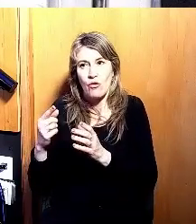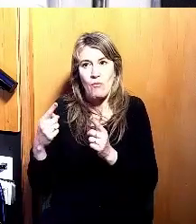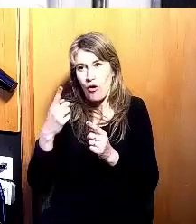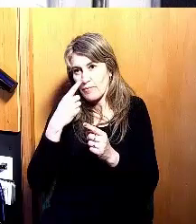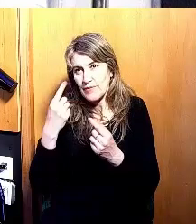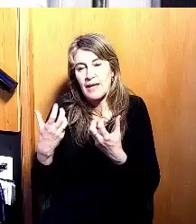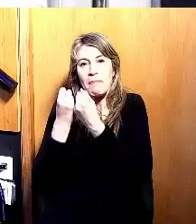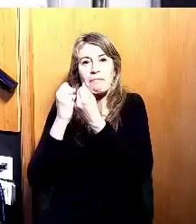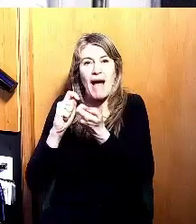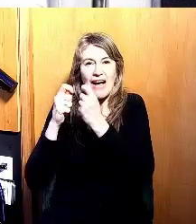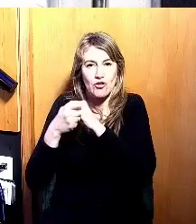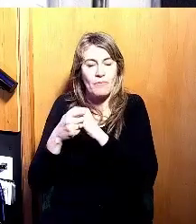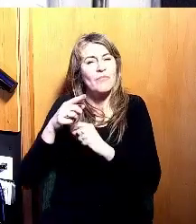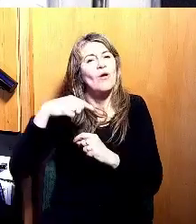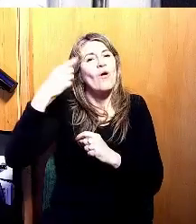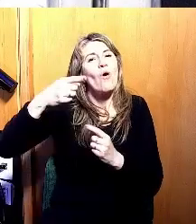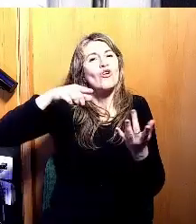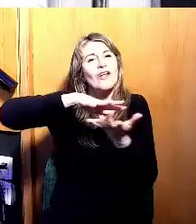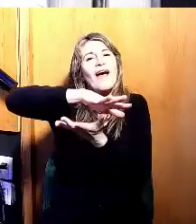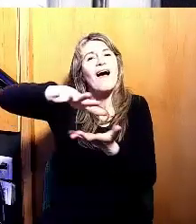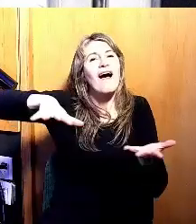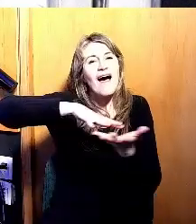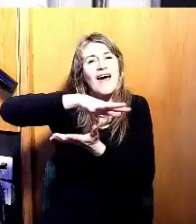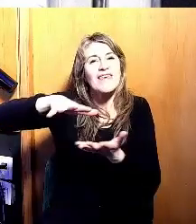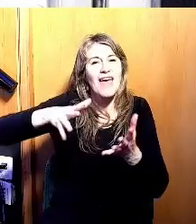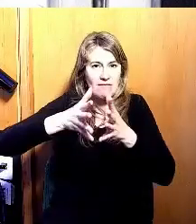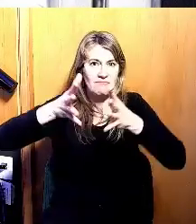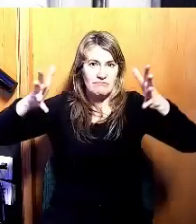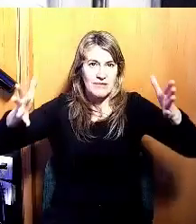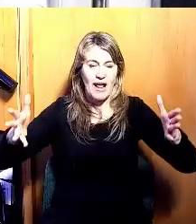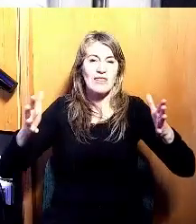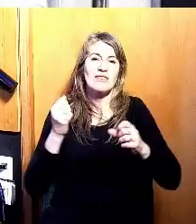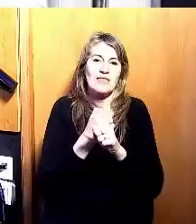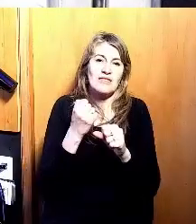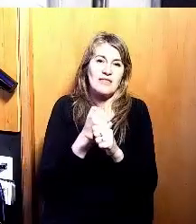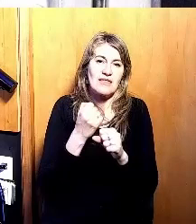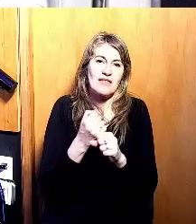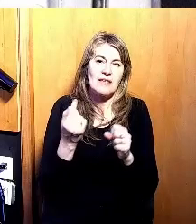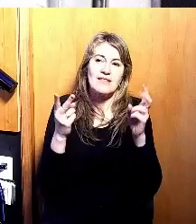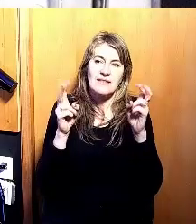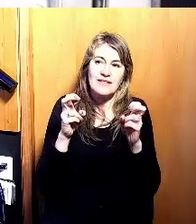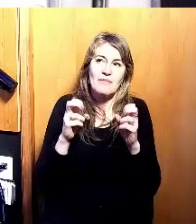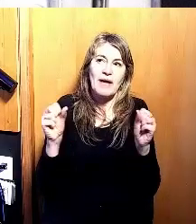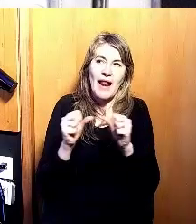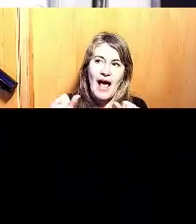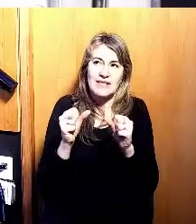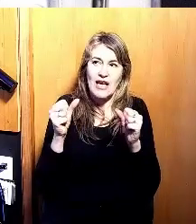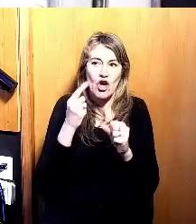Un área que creemos que es enorme para quienes estamos en Sempre trabajando es obviamente la generación de conocimiento.